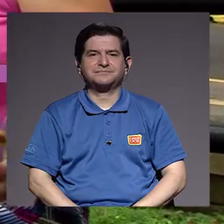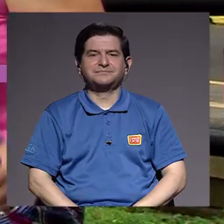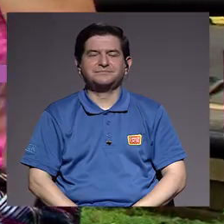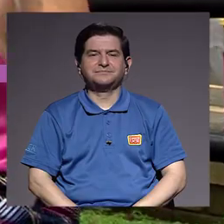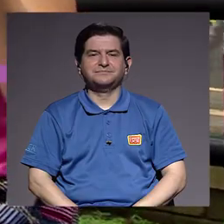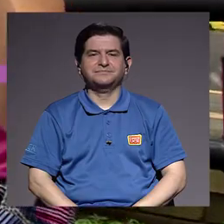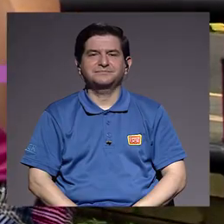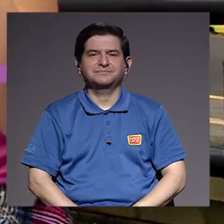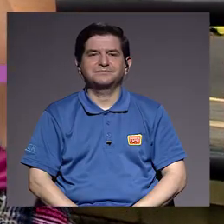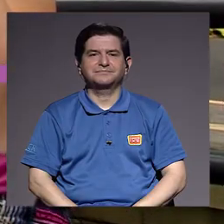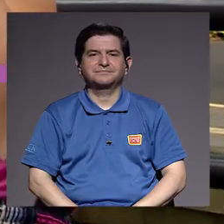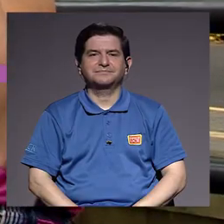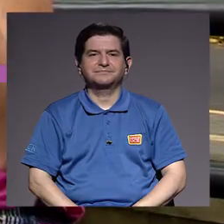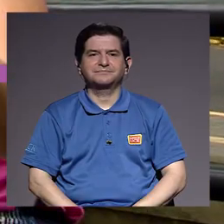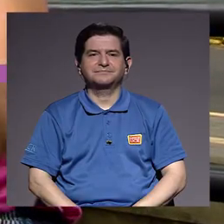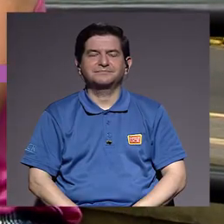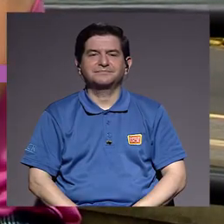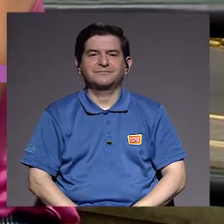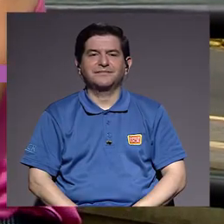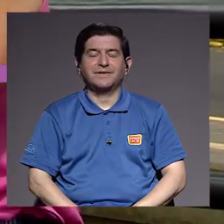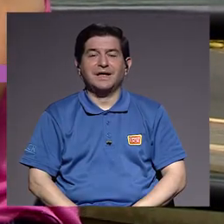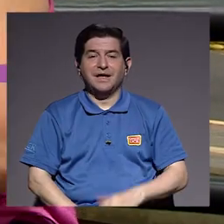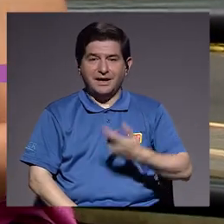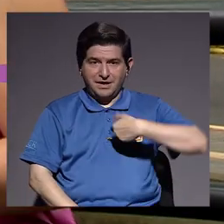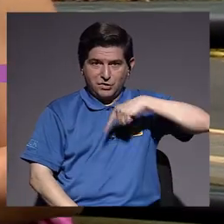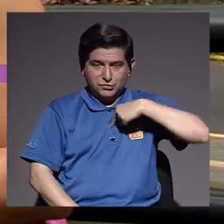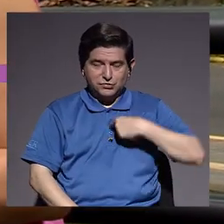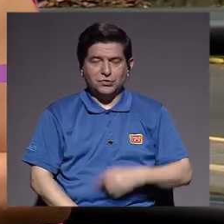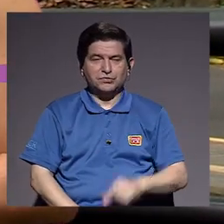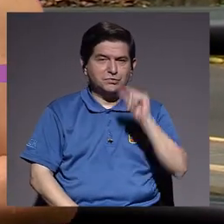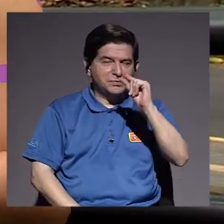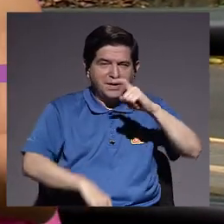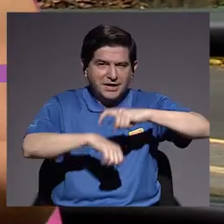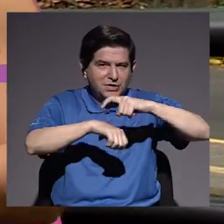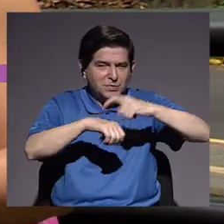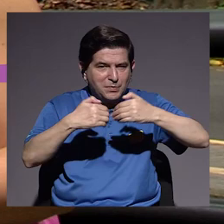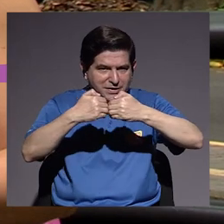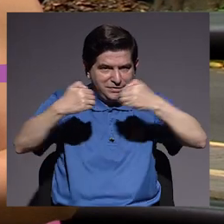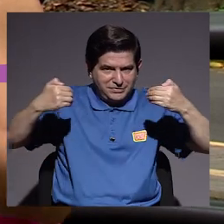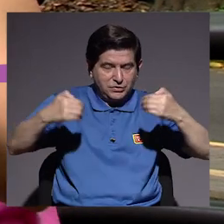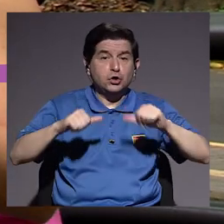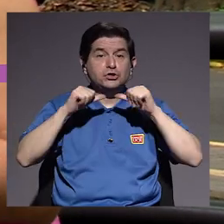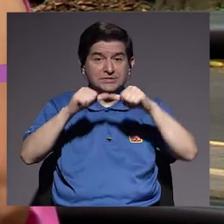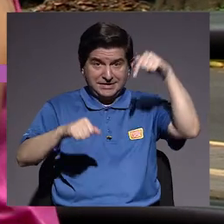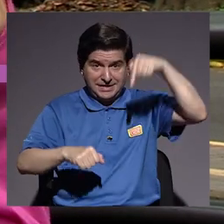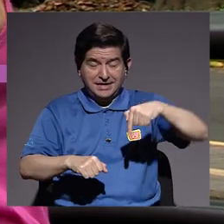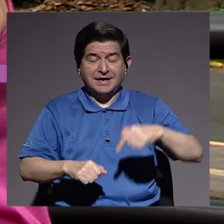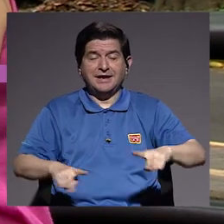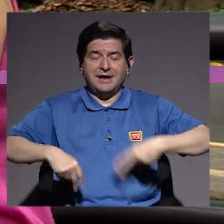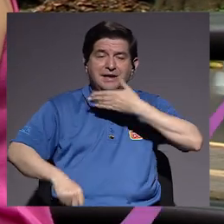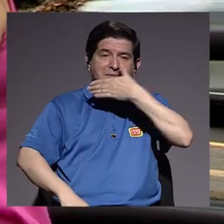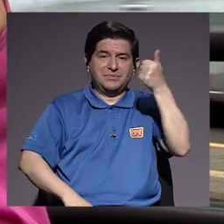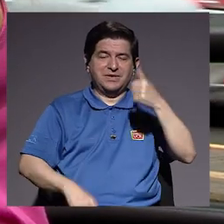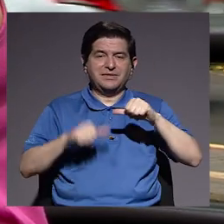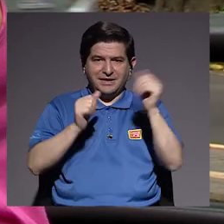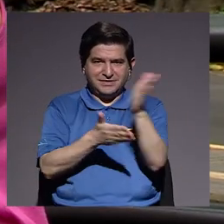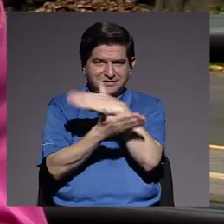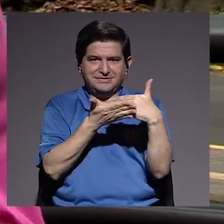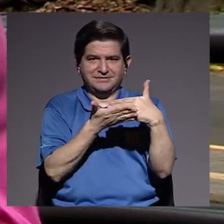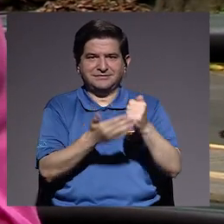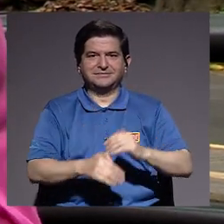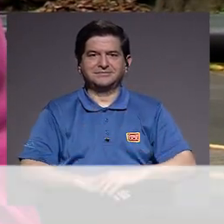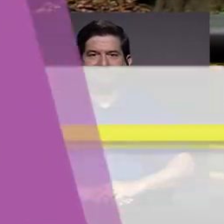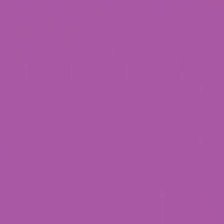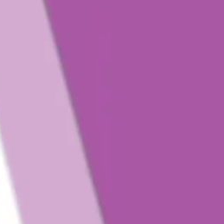entonces, a alejarnos de ustedes por unos minutitos nada más. Los invitamos a que continúen con más de Vivir Mejor en el